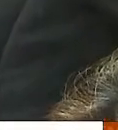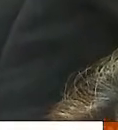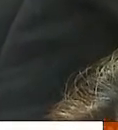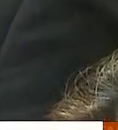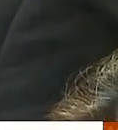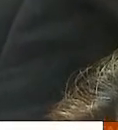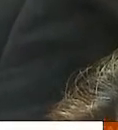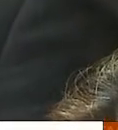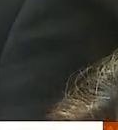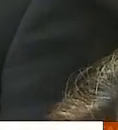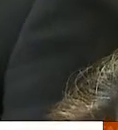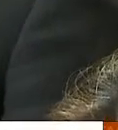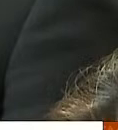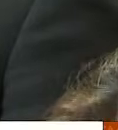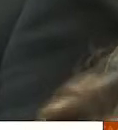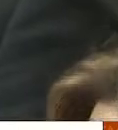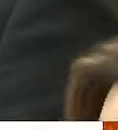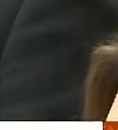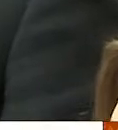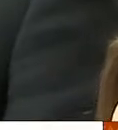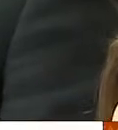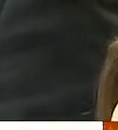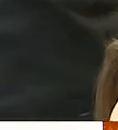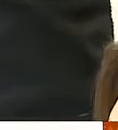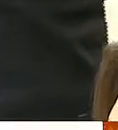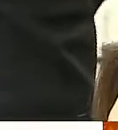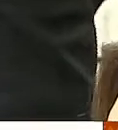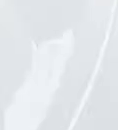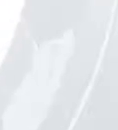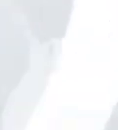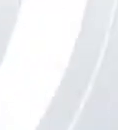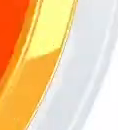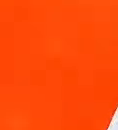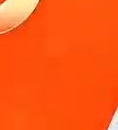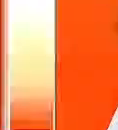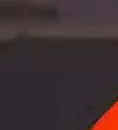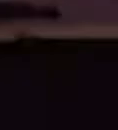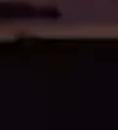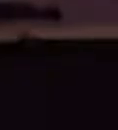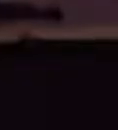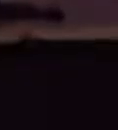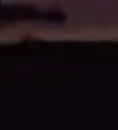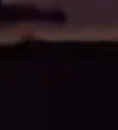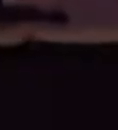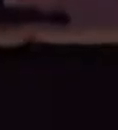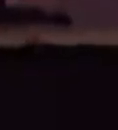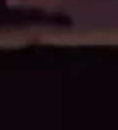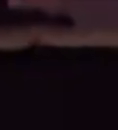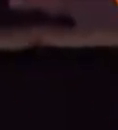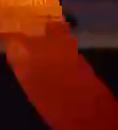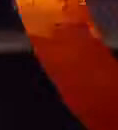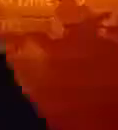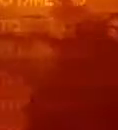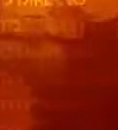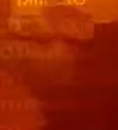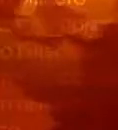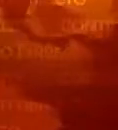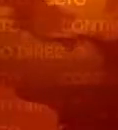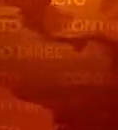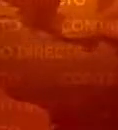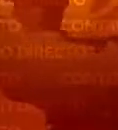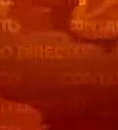veto presidencial. Otra vez, libertad de expresión en juego. Contacto directo, conducción, Lenin Artieda. A